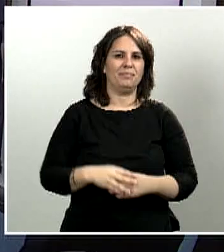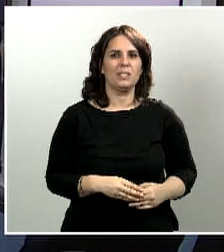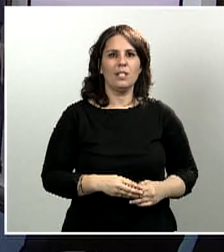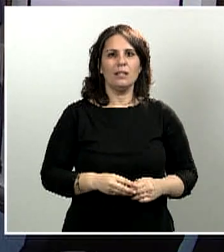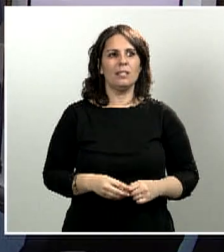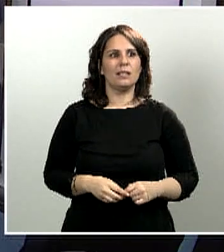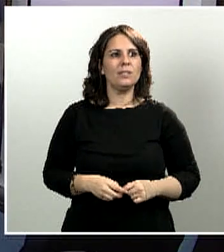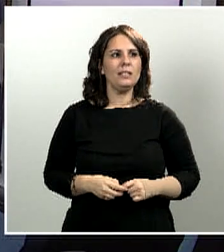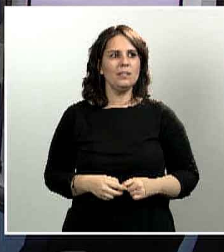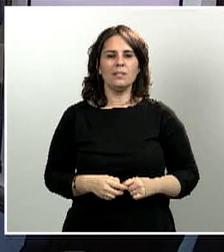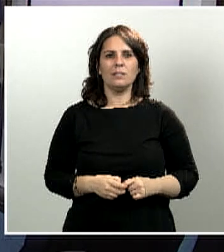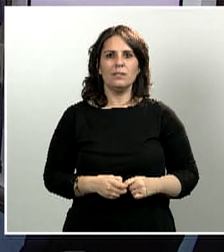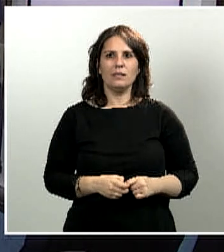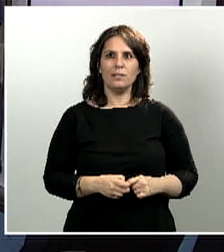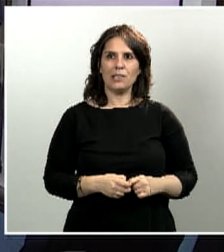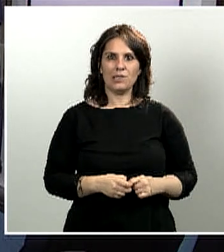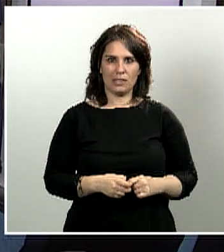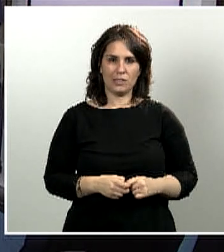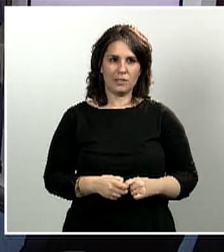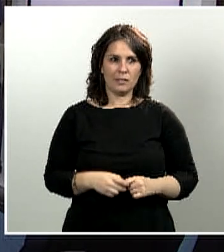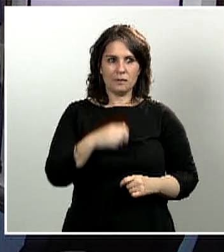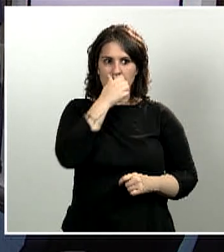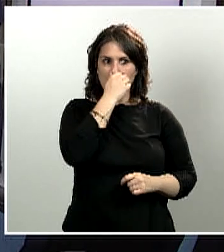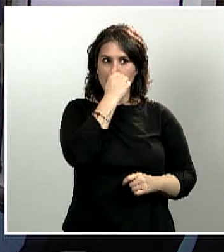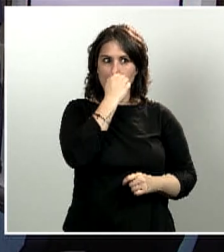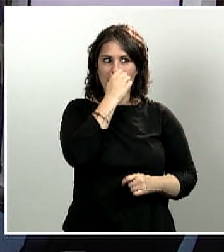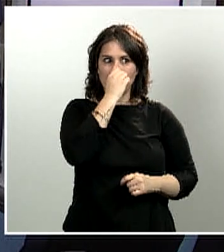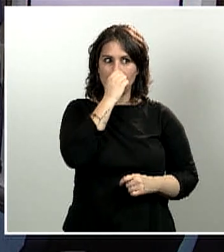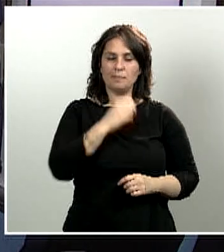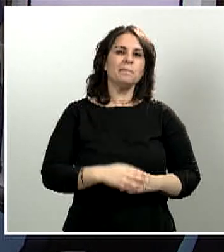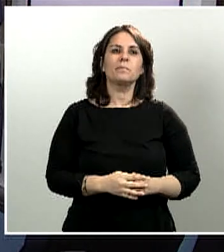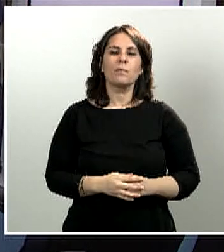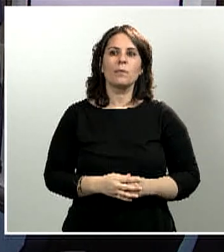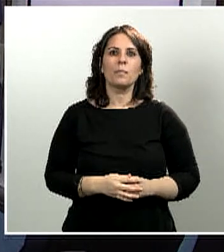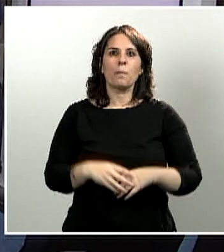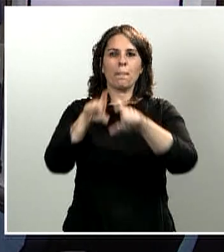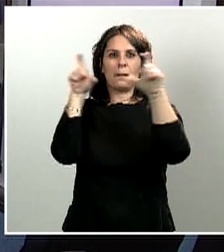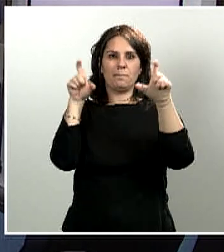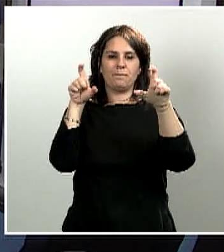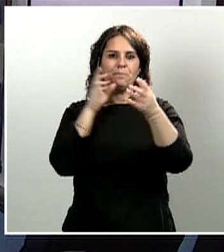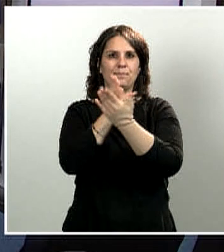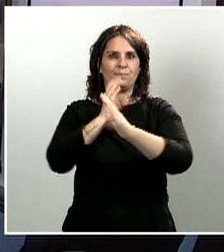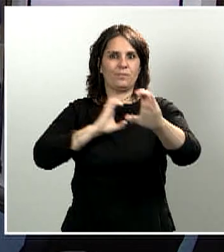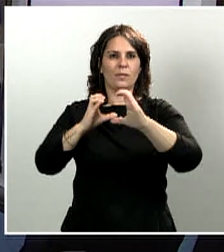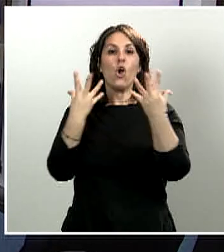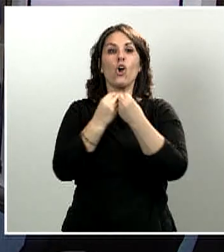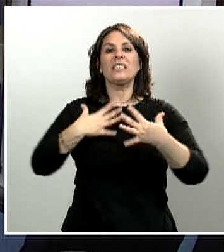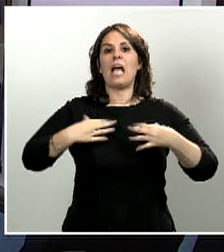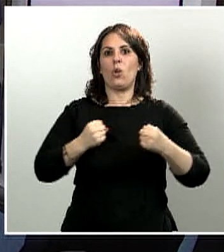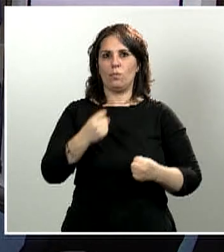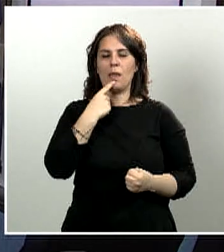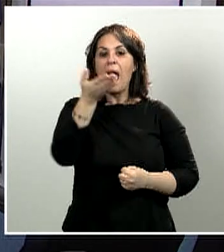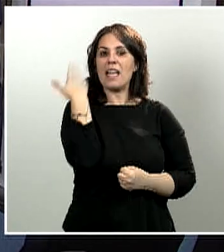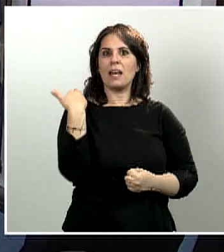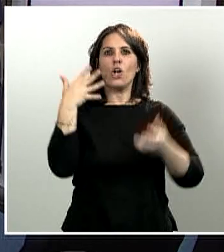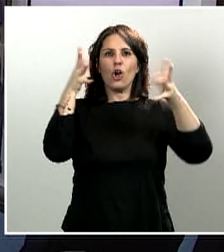Más en relación con el estudio, con salud, le pregunta ¿qué decidió ayer exactamente el Consejo Interterritorial? Las